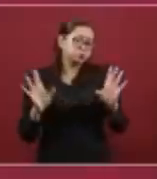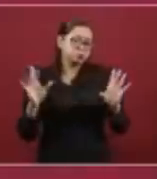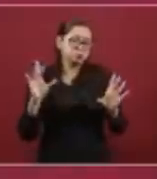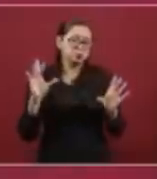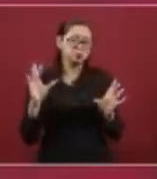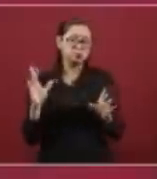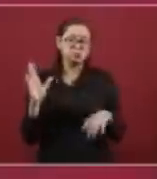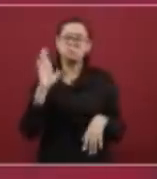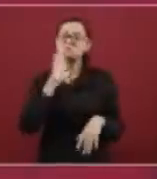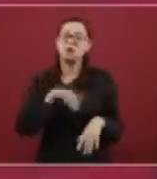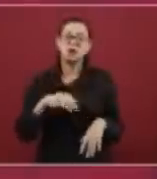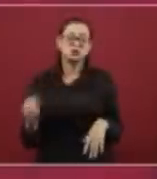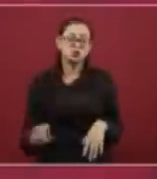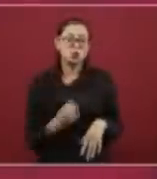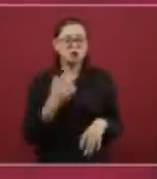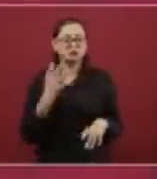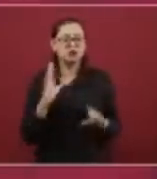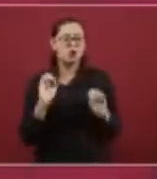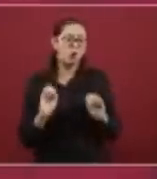normal,